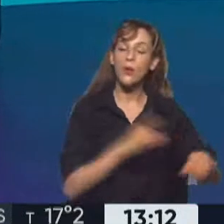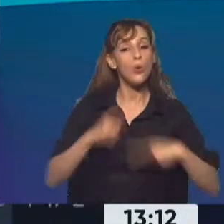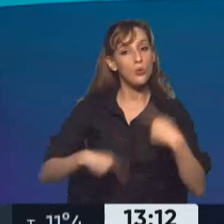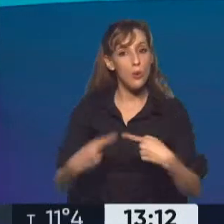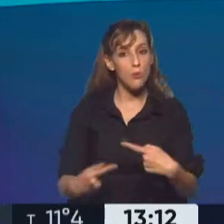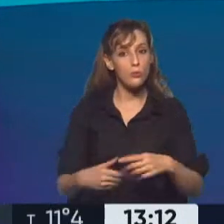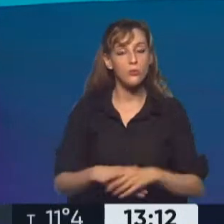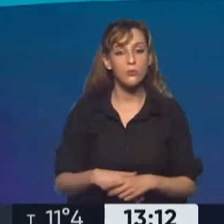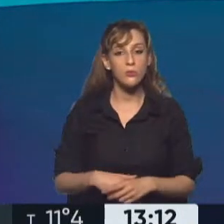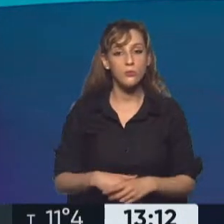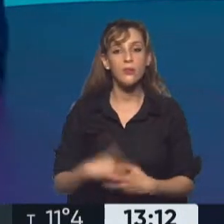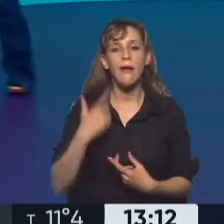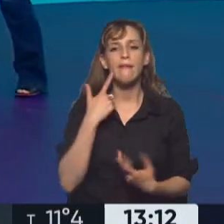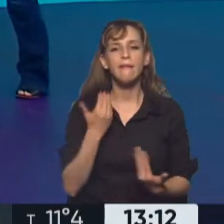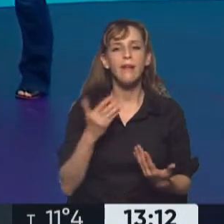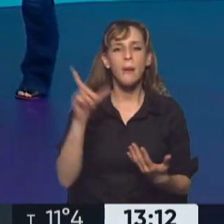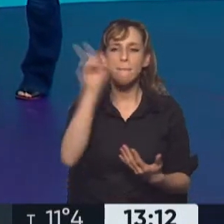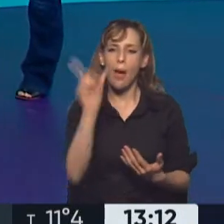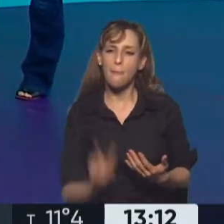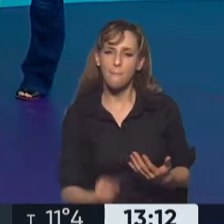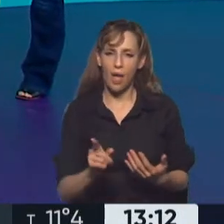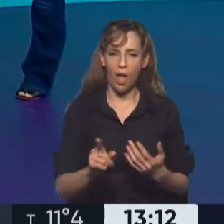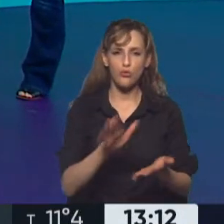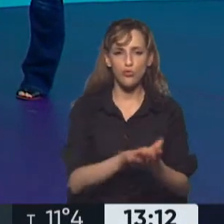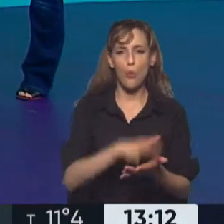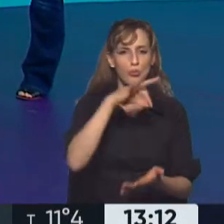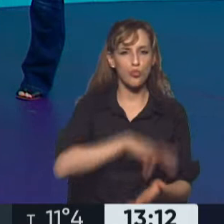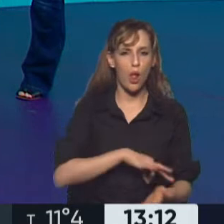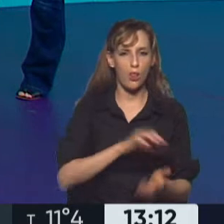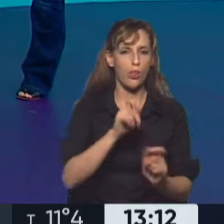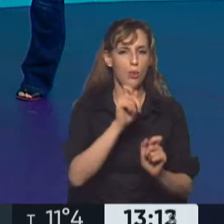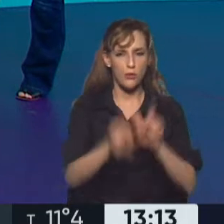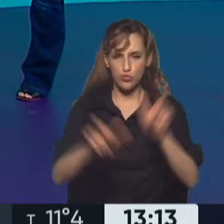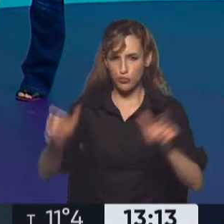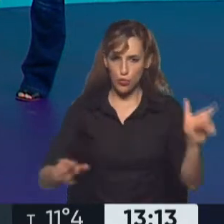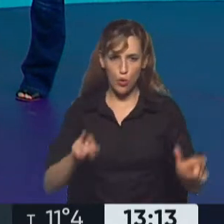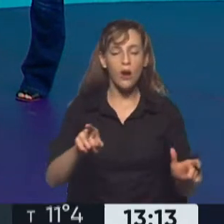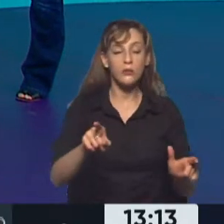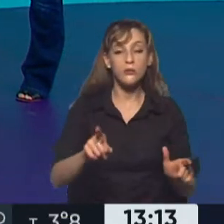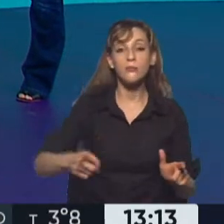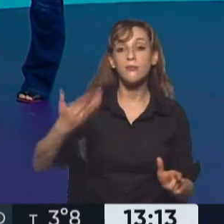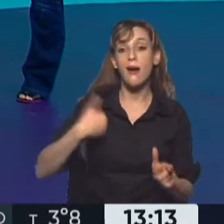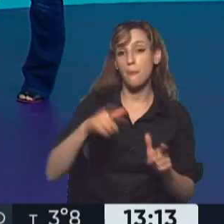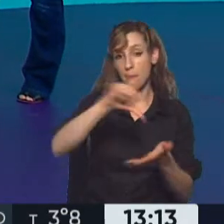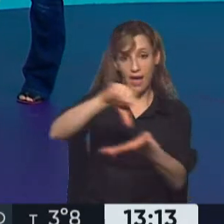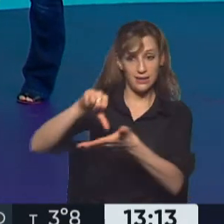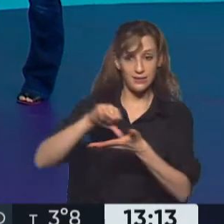ver cómo funciona este mapa de la distribución de los ingresos. Fíjense que Argentina, yo